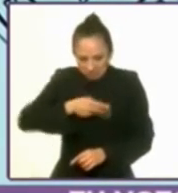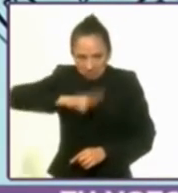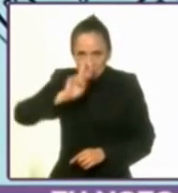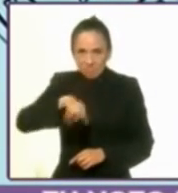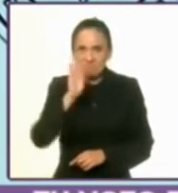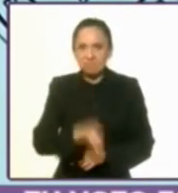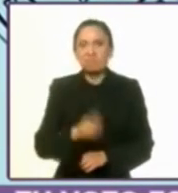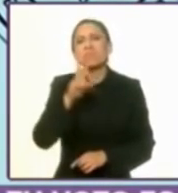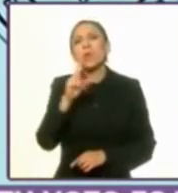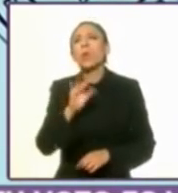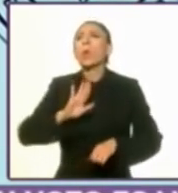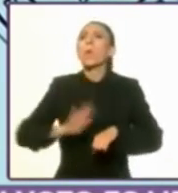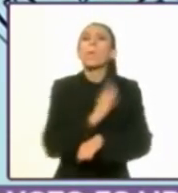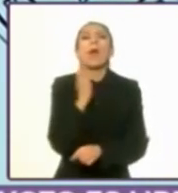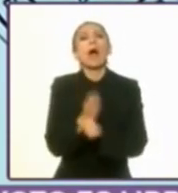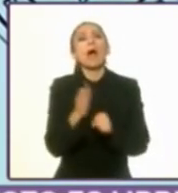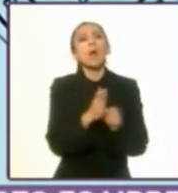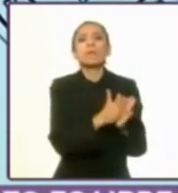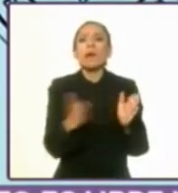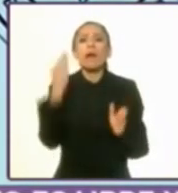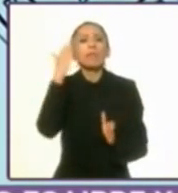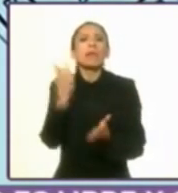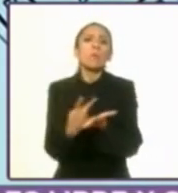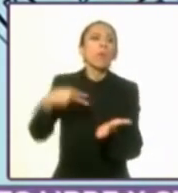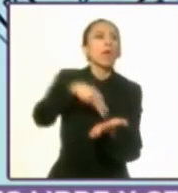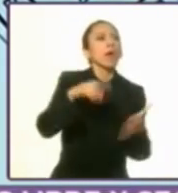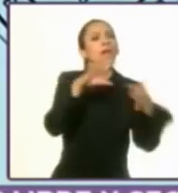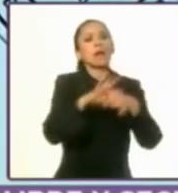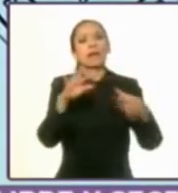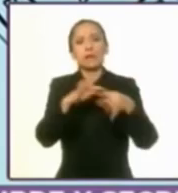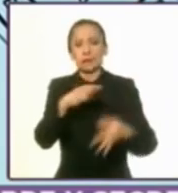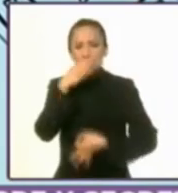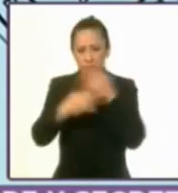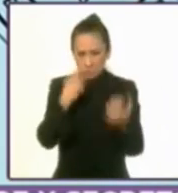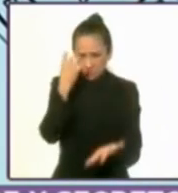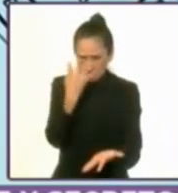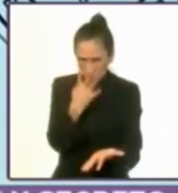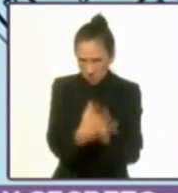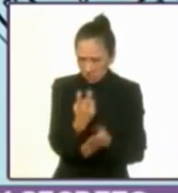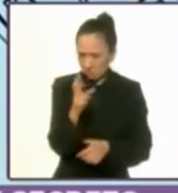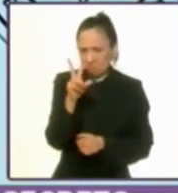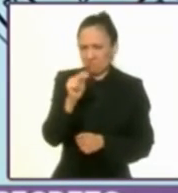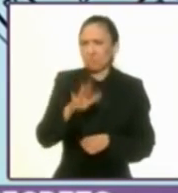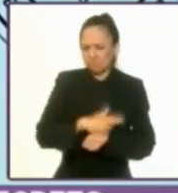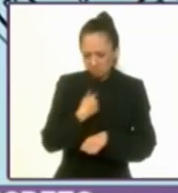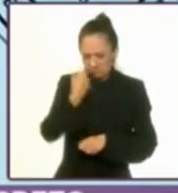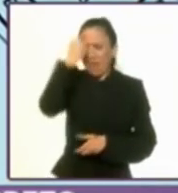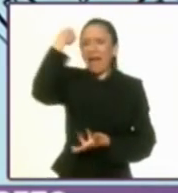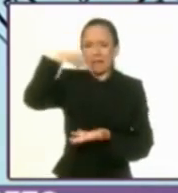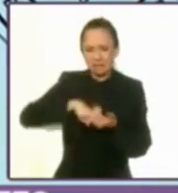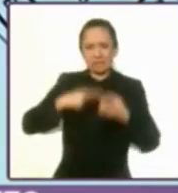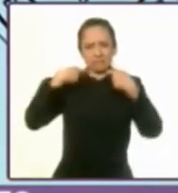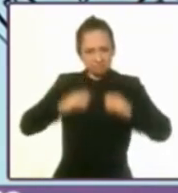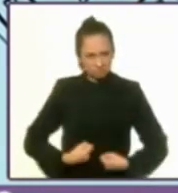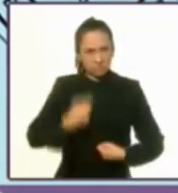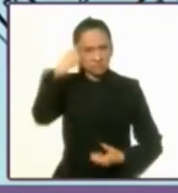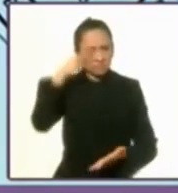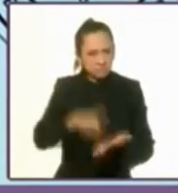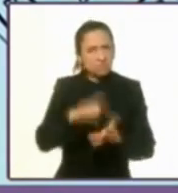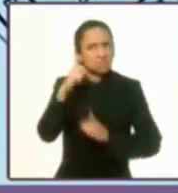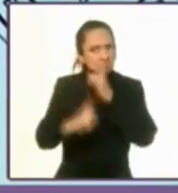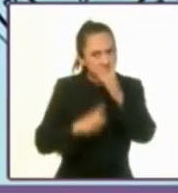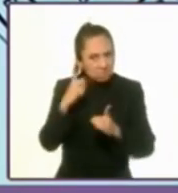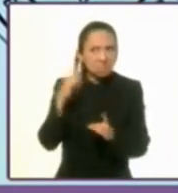cara a una campaña porque estoy convencida que es justo con deporte es justo con disciplina con todo lo que uno aprende del